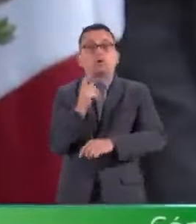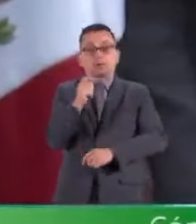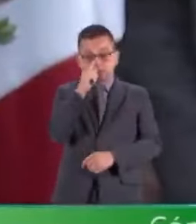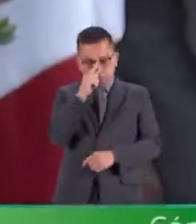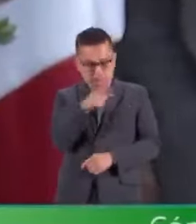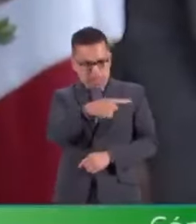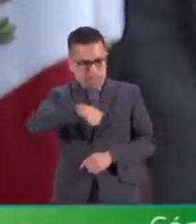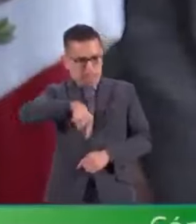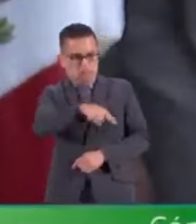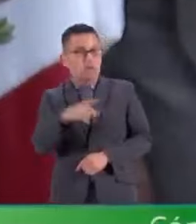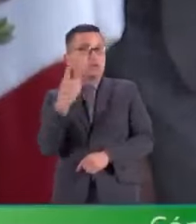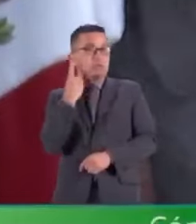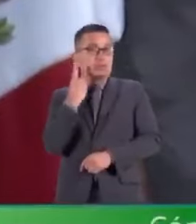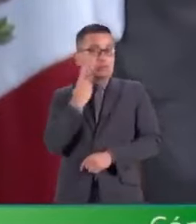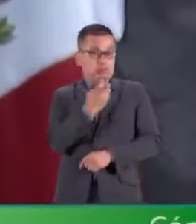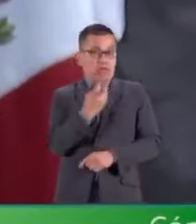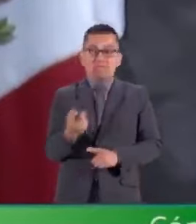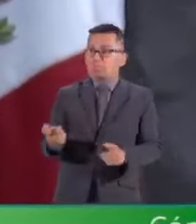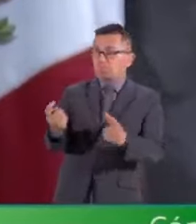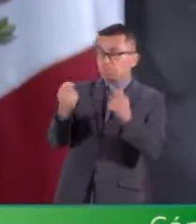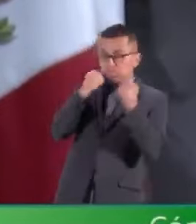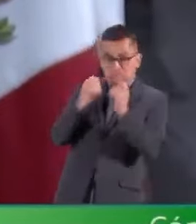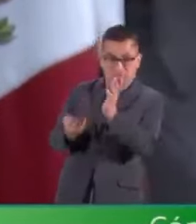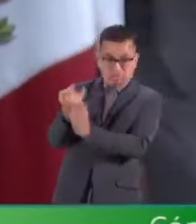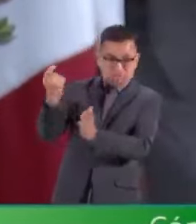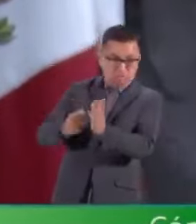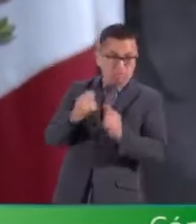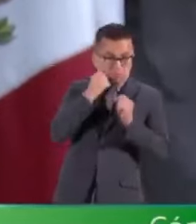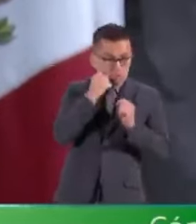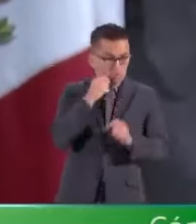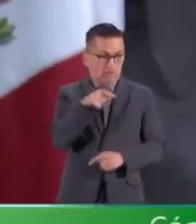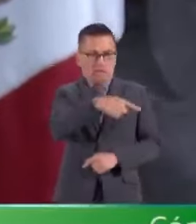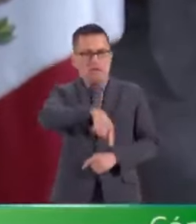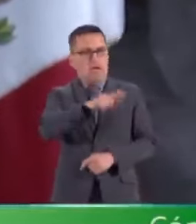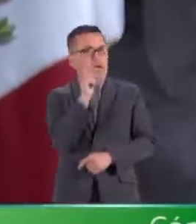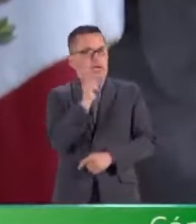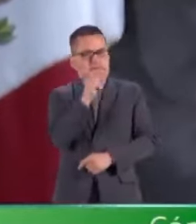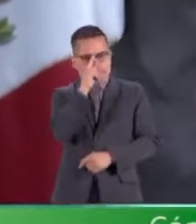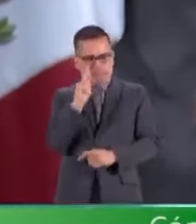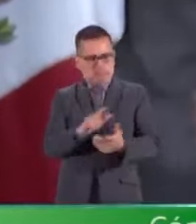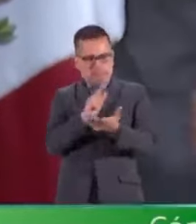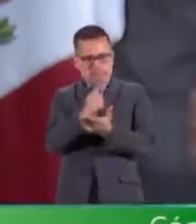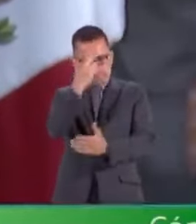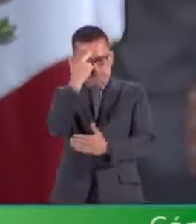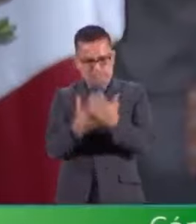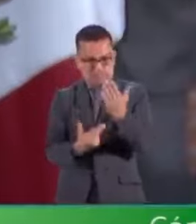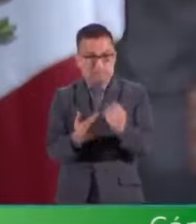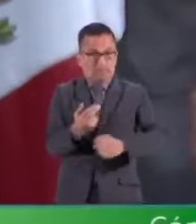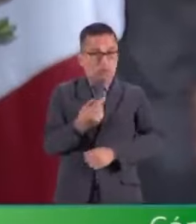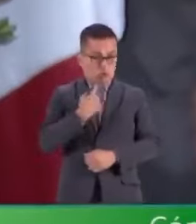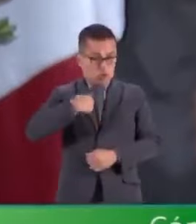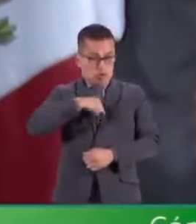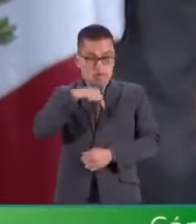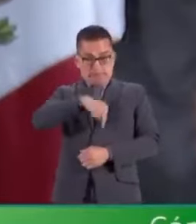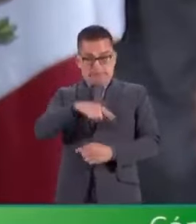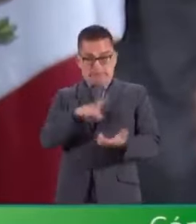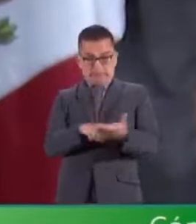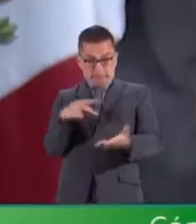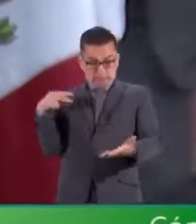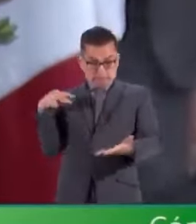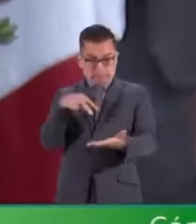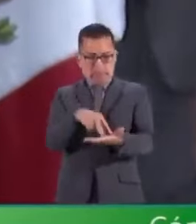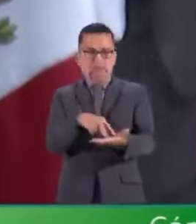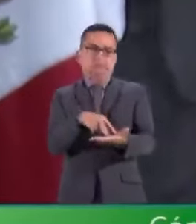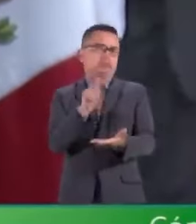suspensiones pueden caer en responsabilidad y por lo tanto en desacato. Nuestra presencia ad cautelam puede ser en virtud